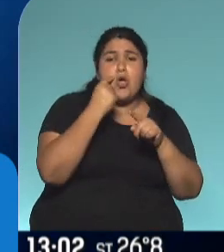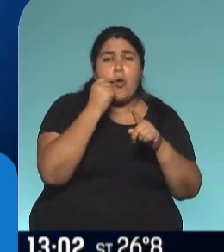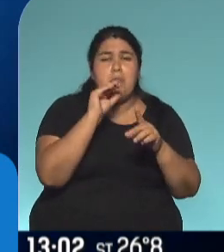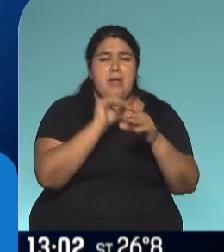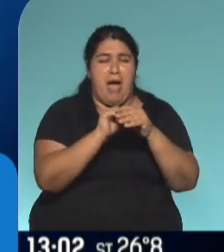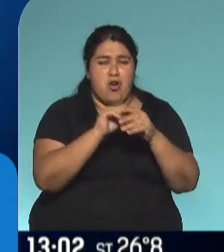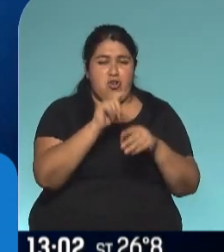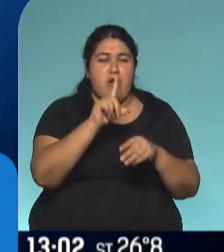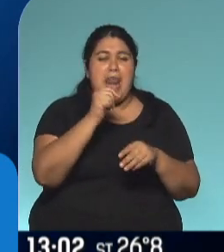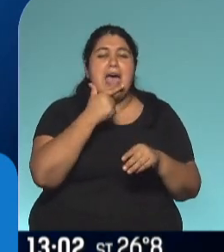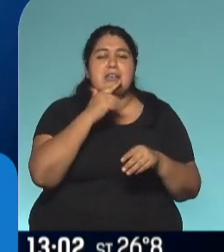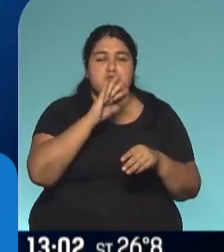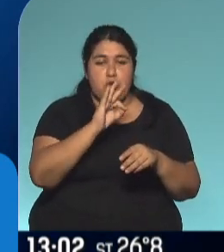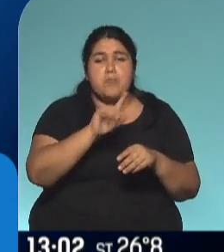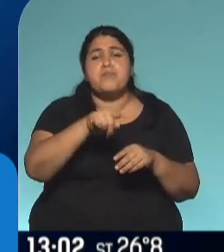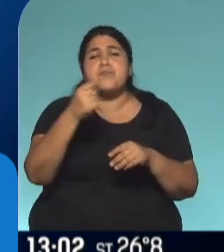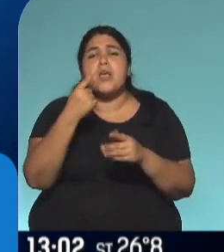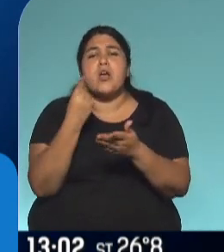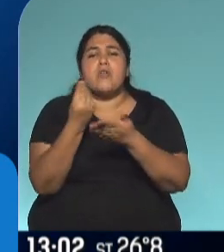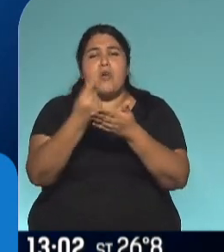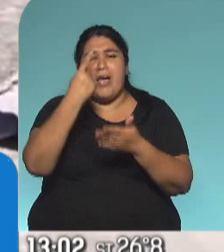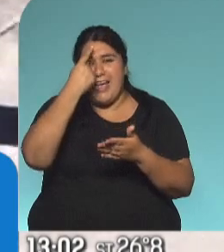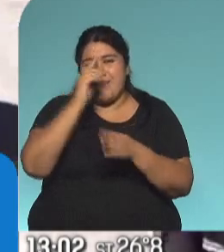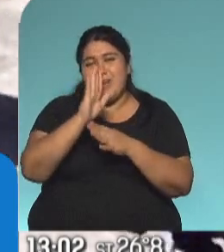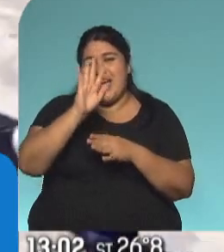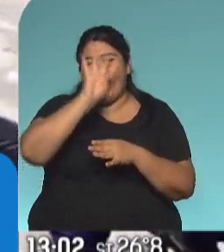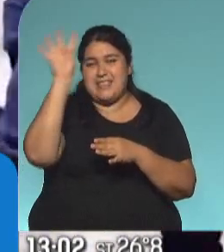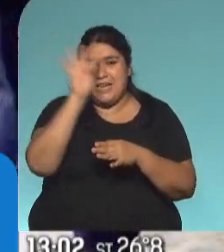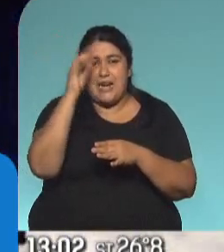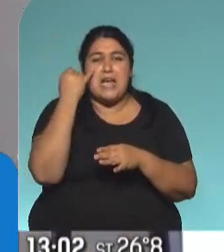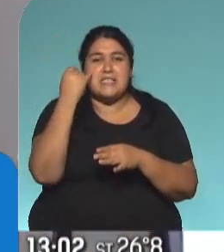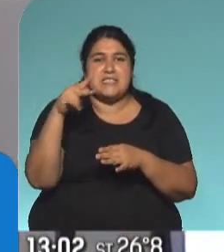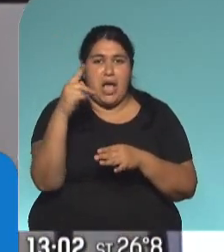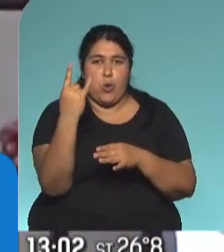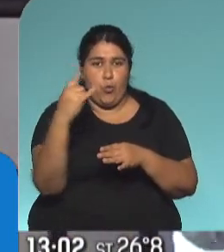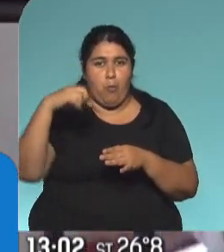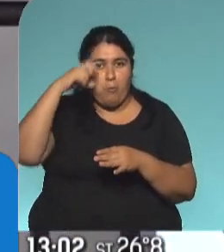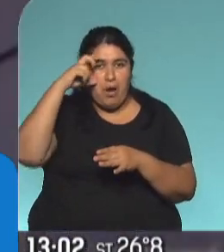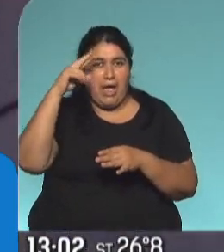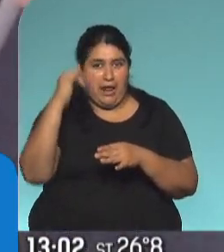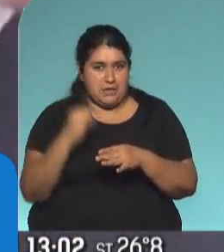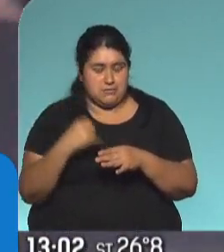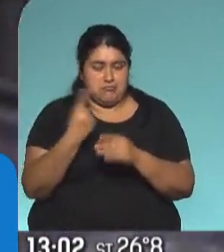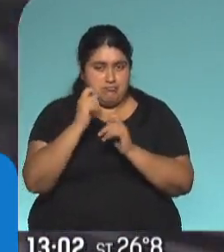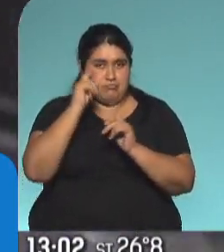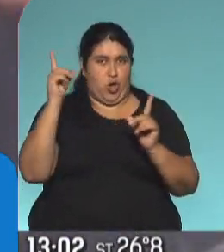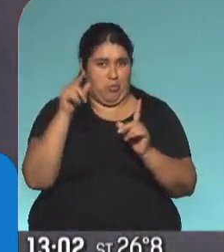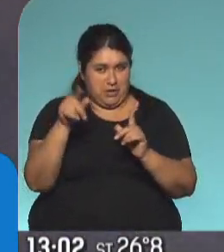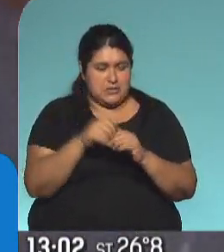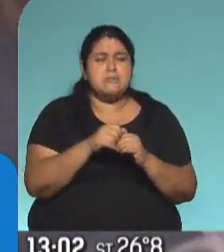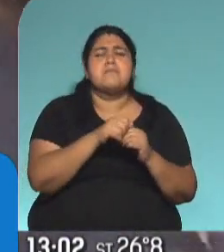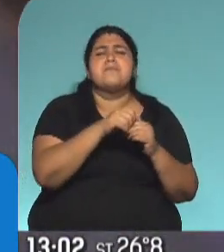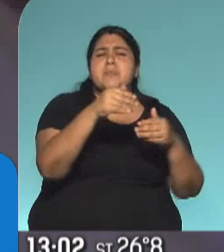conservador Guillermo Lasso y el postulante indigenista Yacu Pérez, la gran sorpresa en estos comicios. El